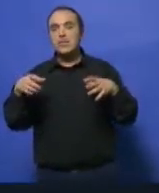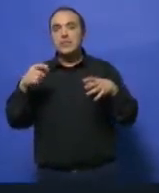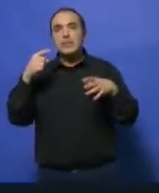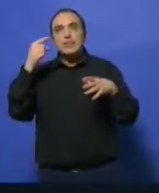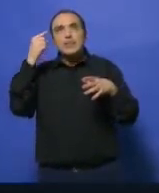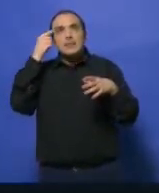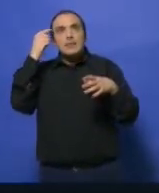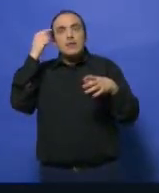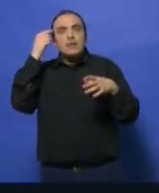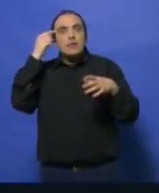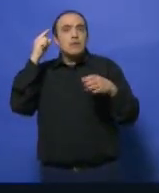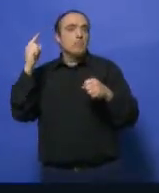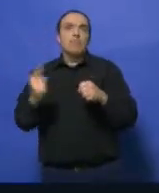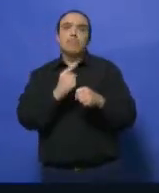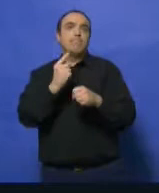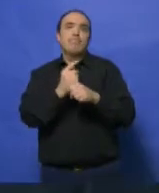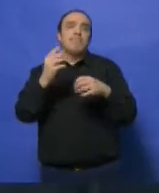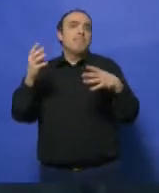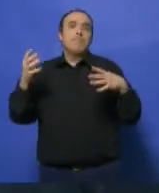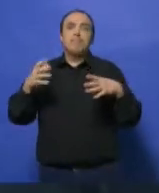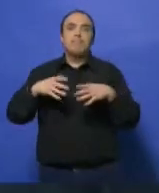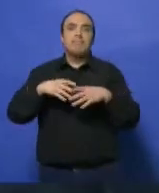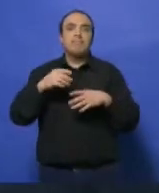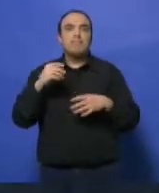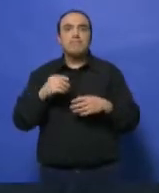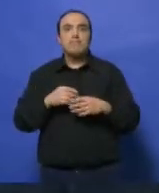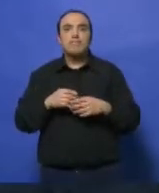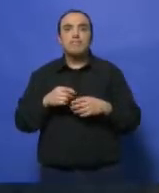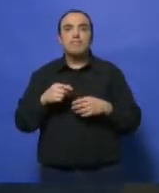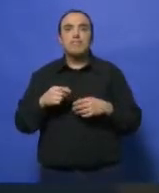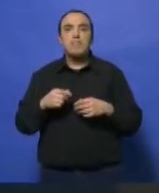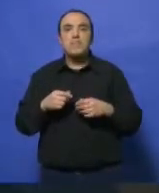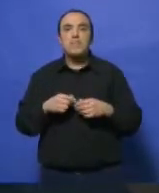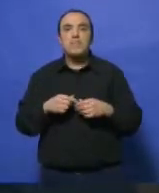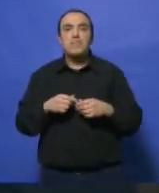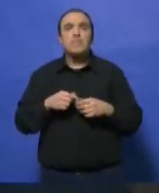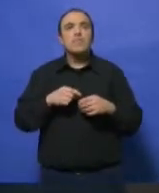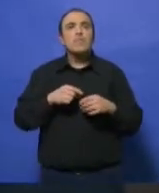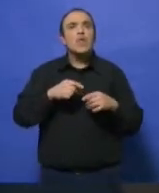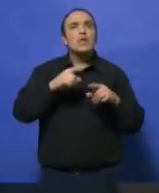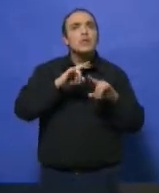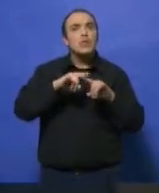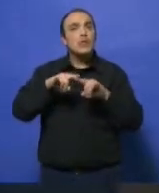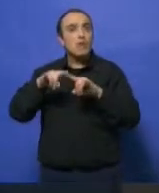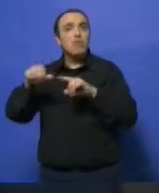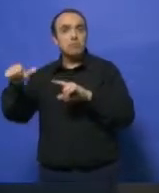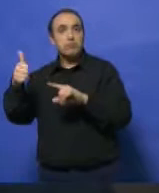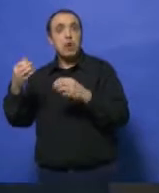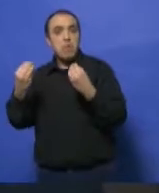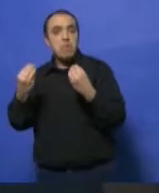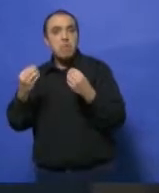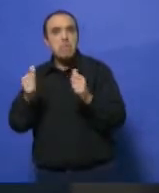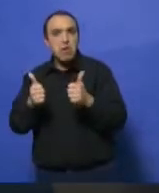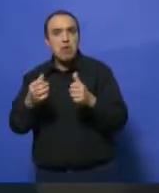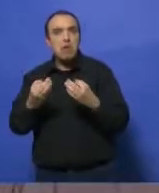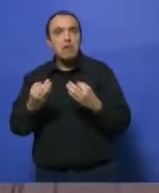dimensión, porque mucha gente nos está ayudando, estamos teniendo mucho éxito con la plataforma y esperamos que siga teniendo más éxito para poder